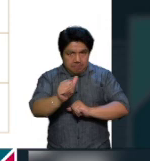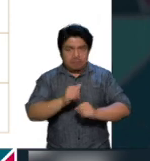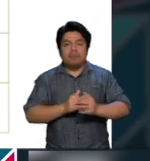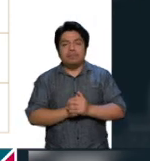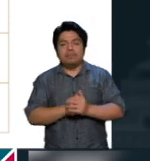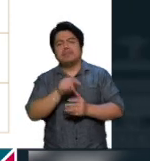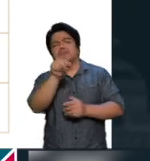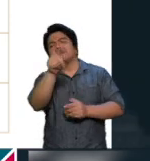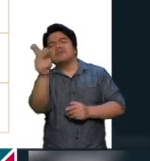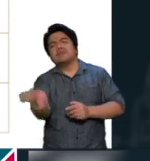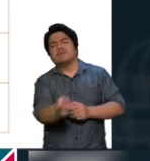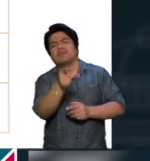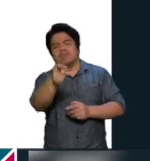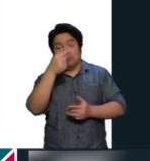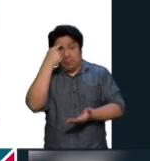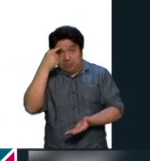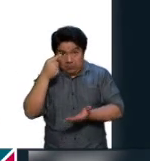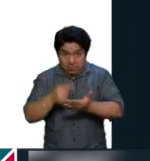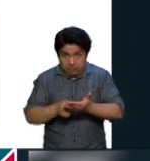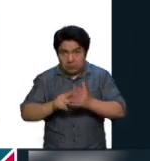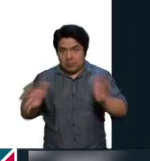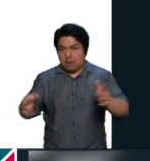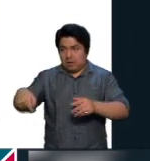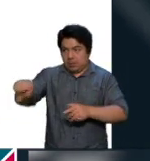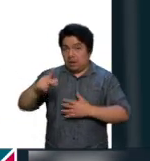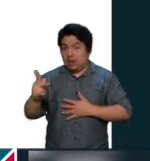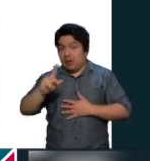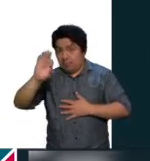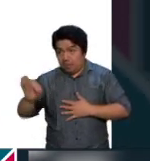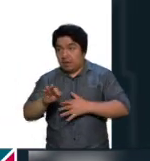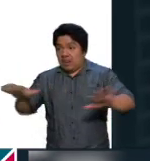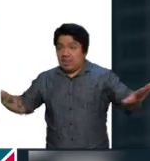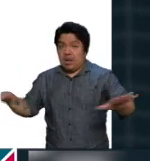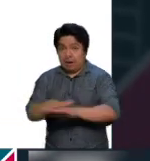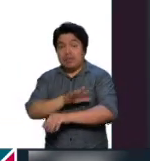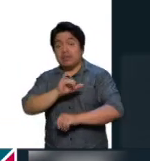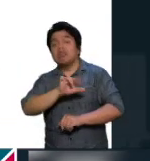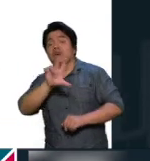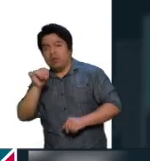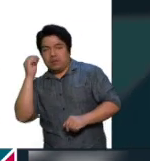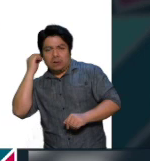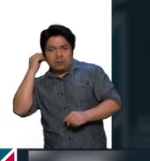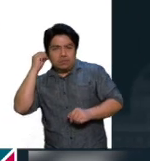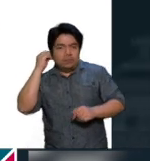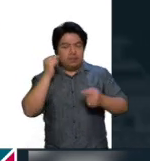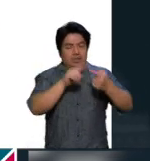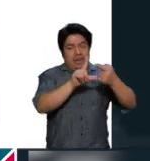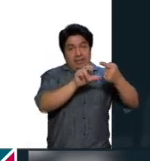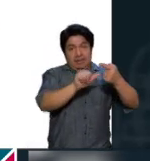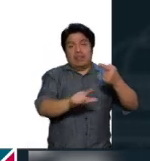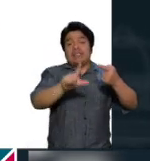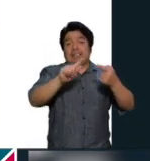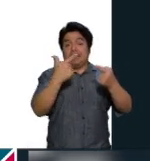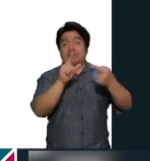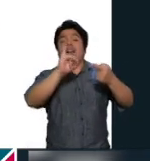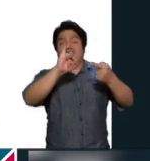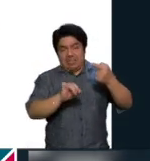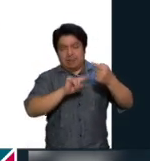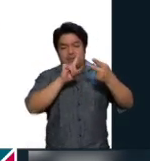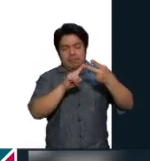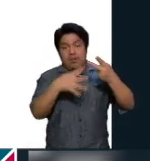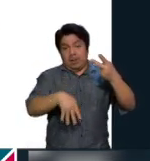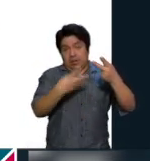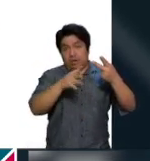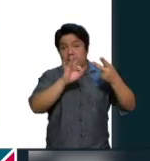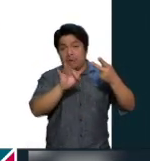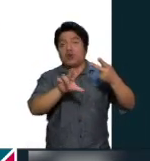A la pregunta ¿usted considera necesario que se lleve a cabo una reforma en el Poder Judicial?, de las Heras de Motecnia tiene 77% por el sí,